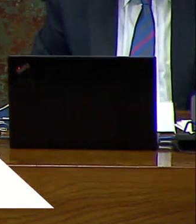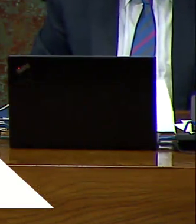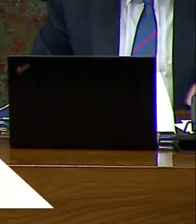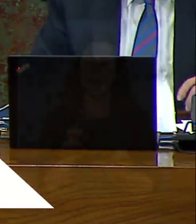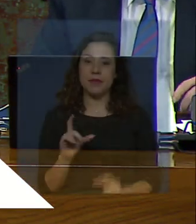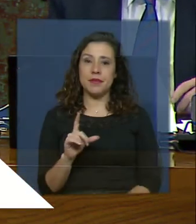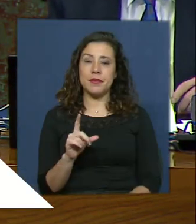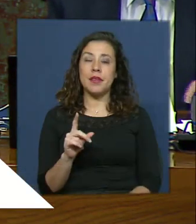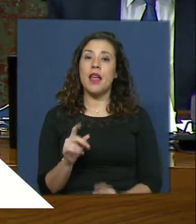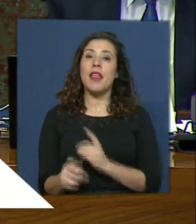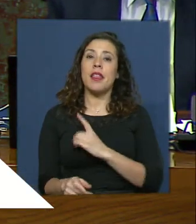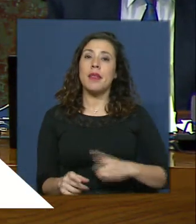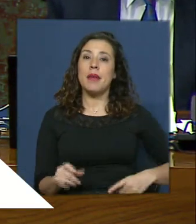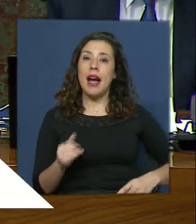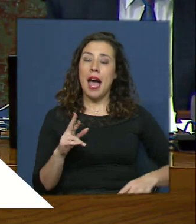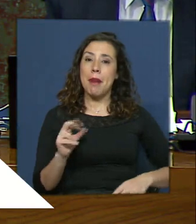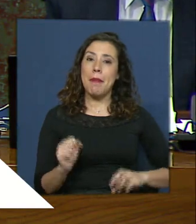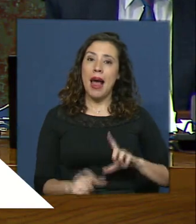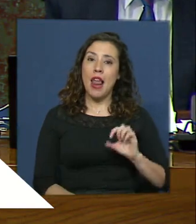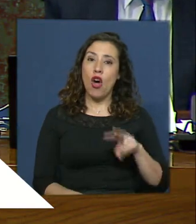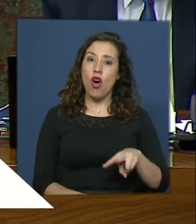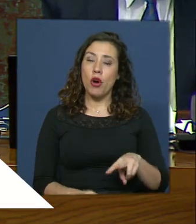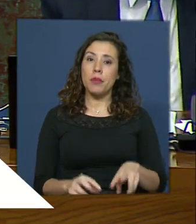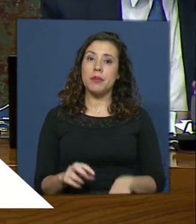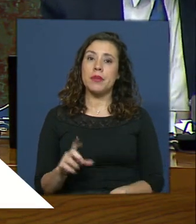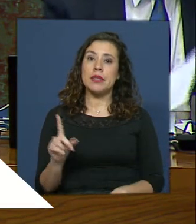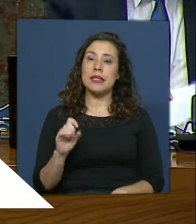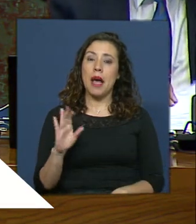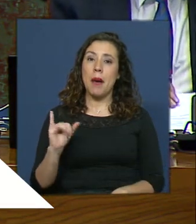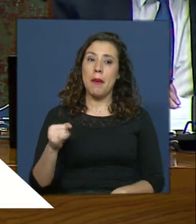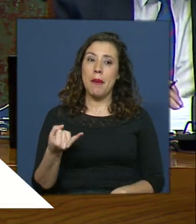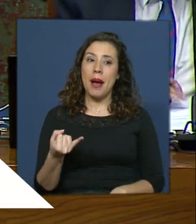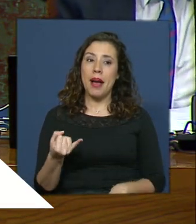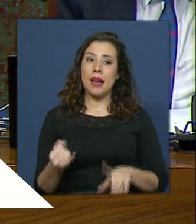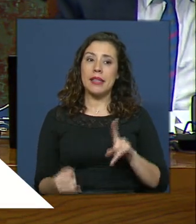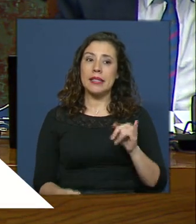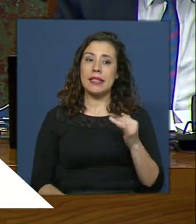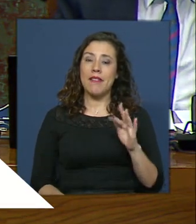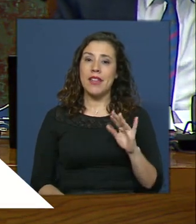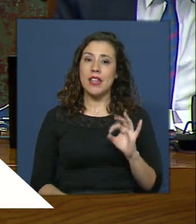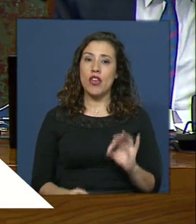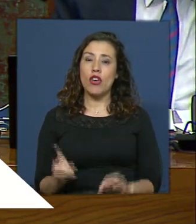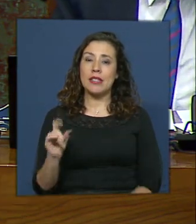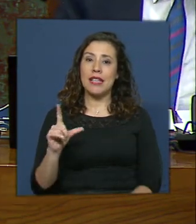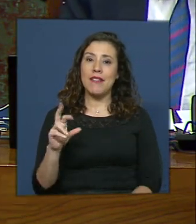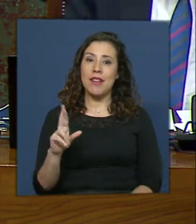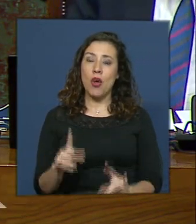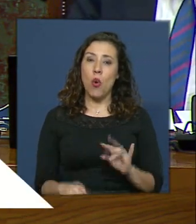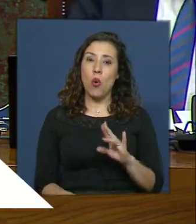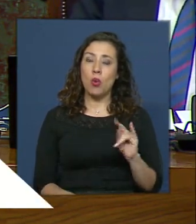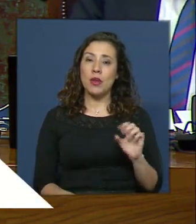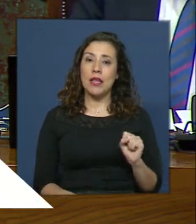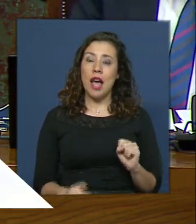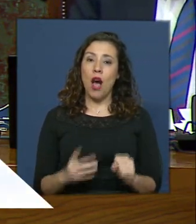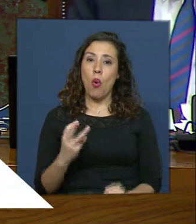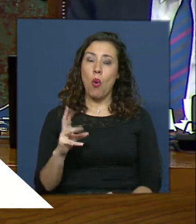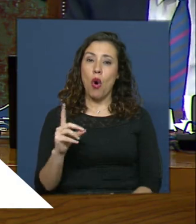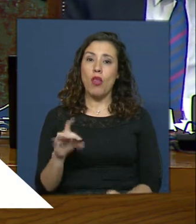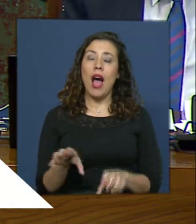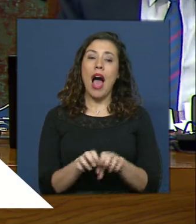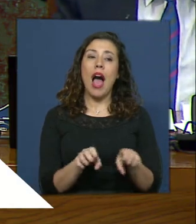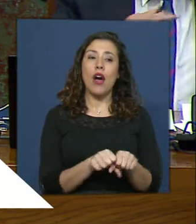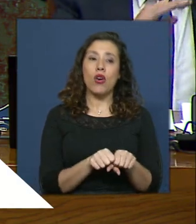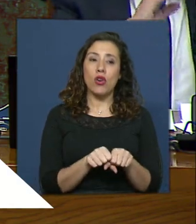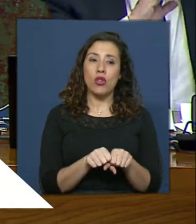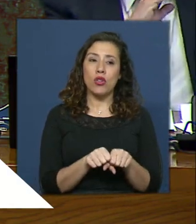Vallejo y los diputados señores Jarpa, León, Pérez, Don Leopoldo, Sabaj, Zafirio, Silver, Urrutia, Don Ignacio y Ward acordaron por unanimidad lo